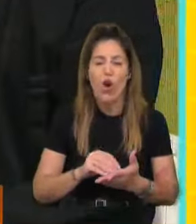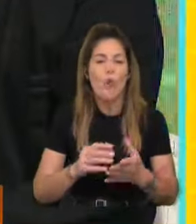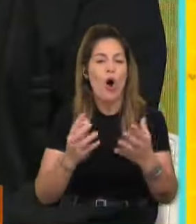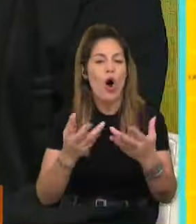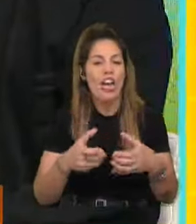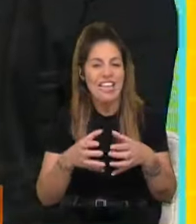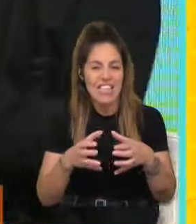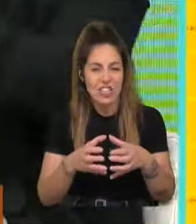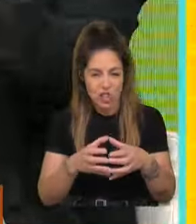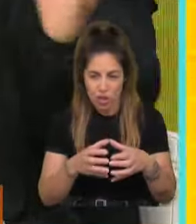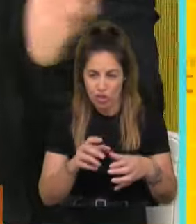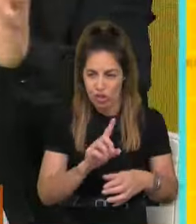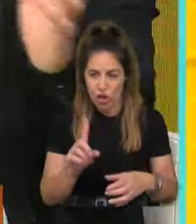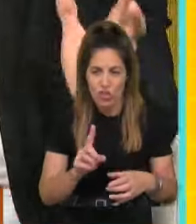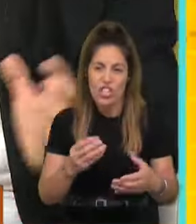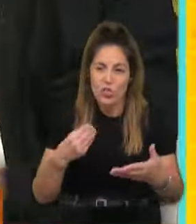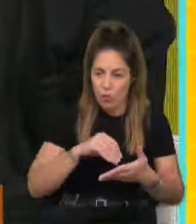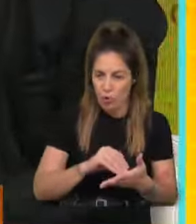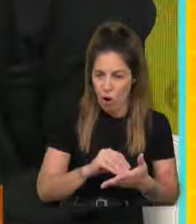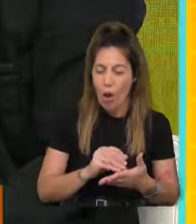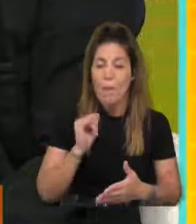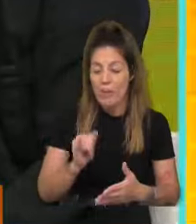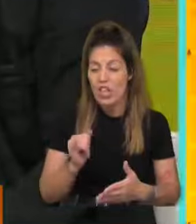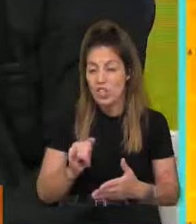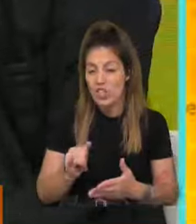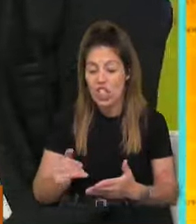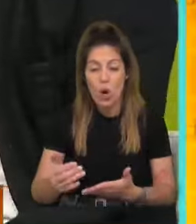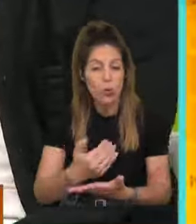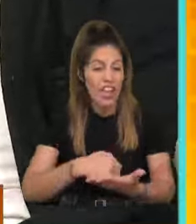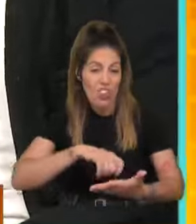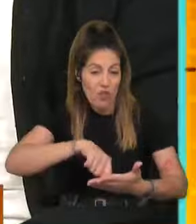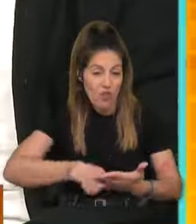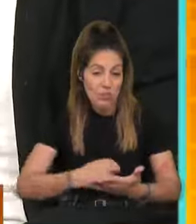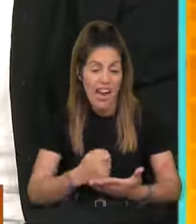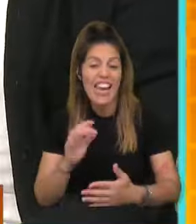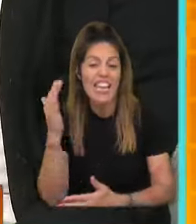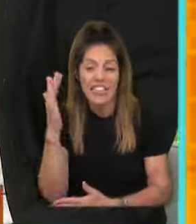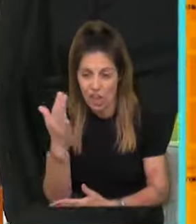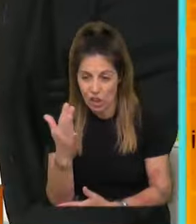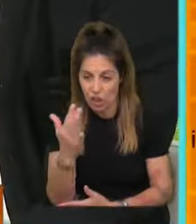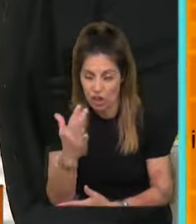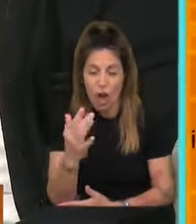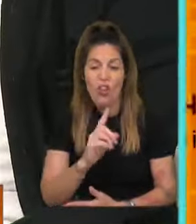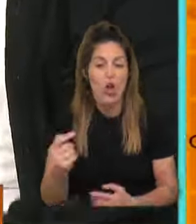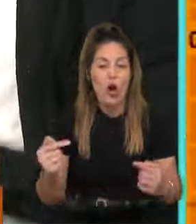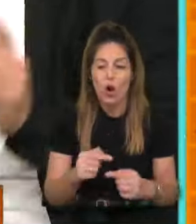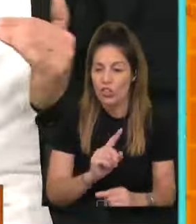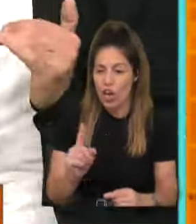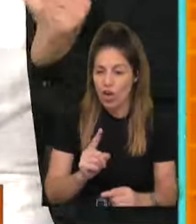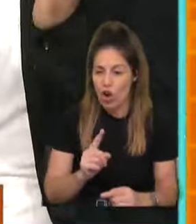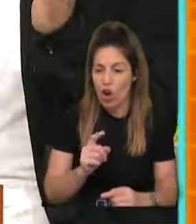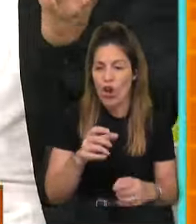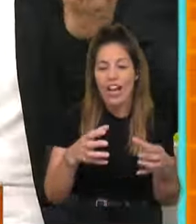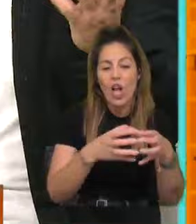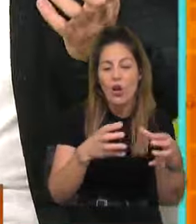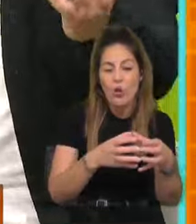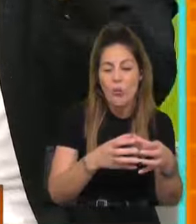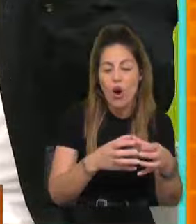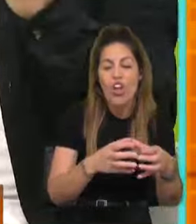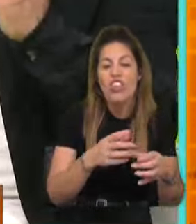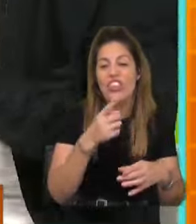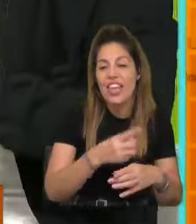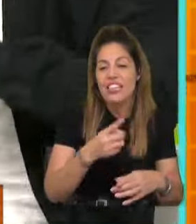Que están juntando firmas lo vemos en las ferias no basta pero no está en contra lo que onpu resolvió que en función de las diferencias que